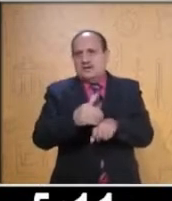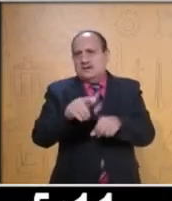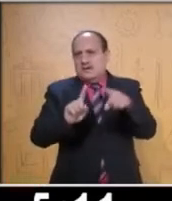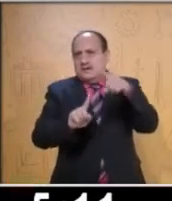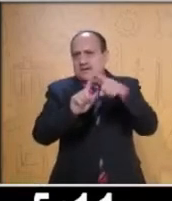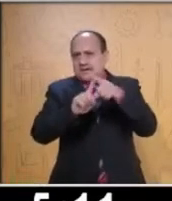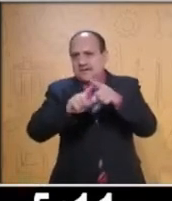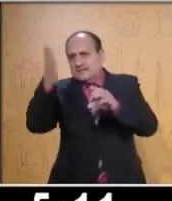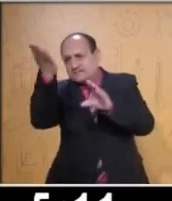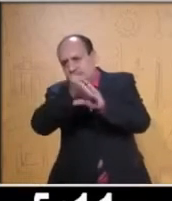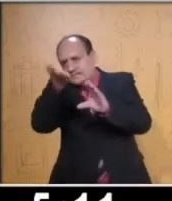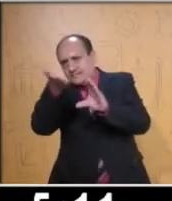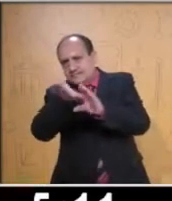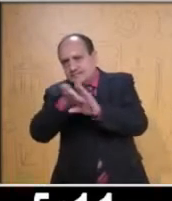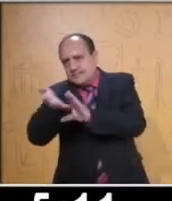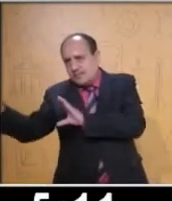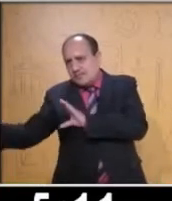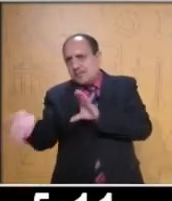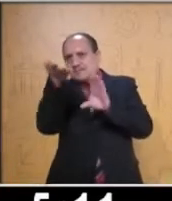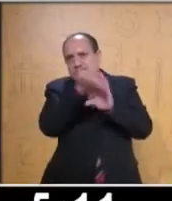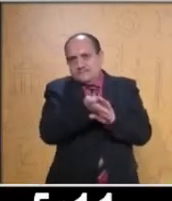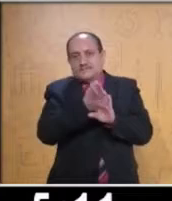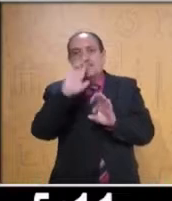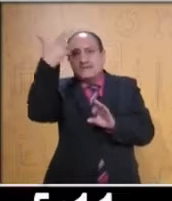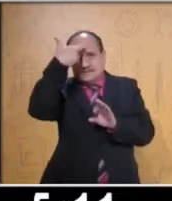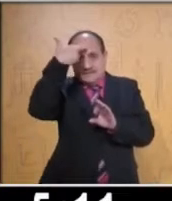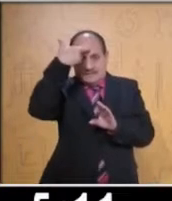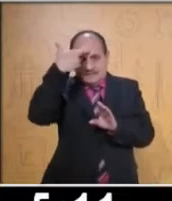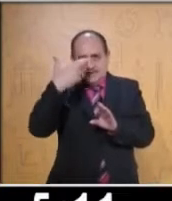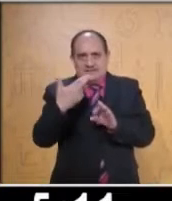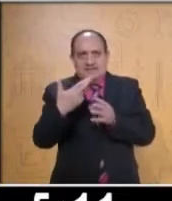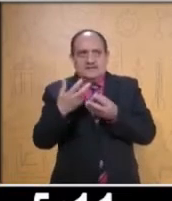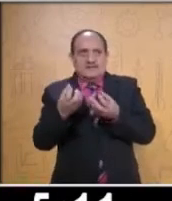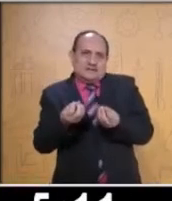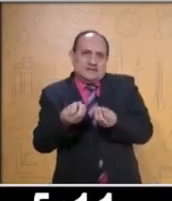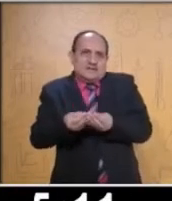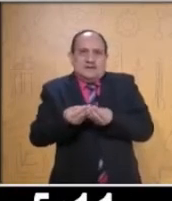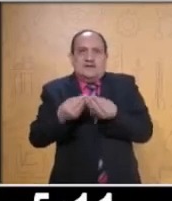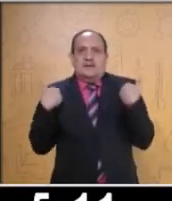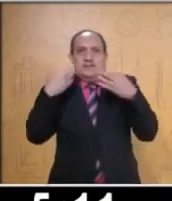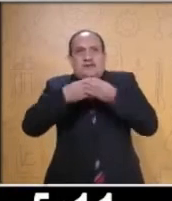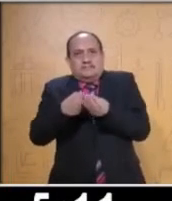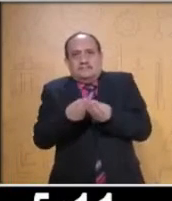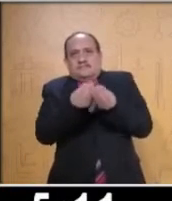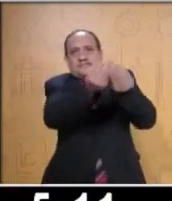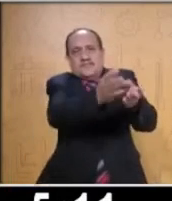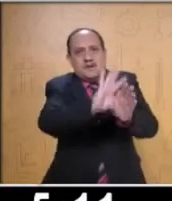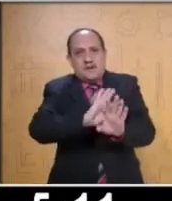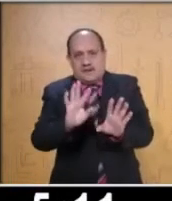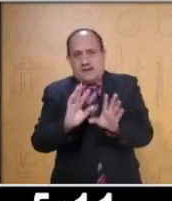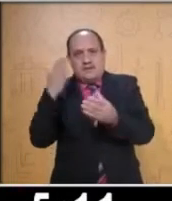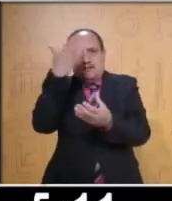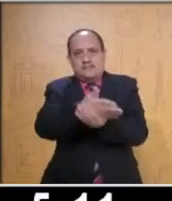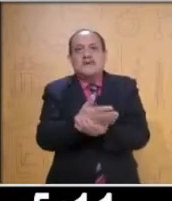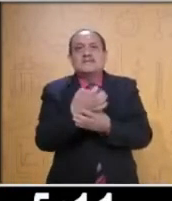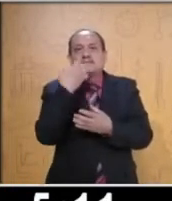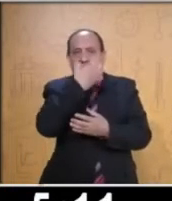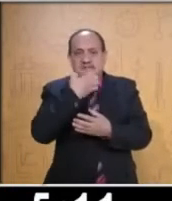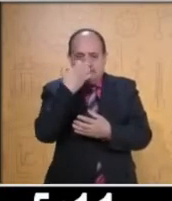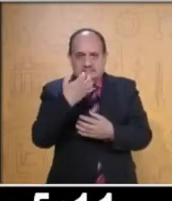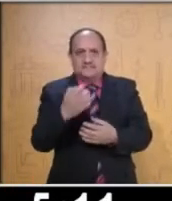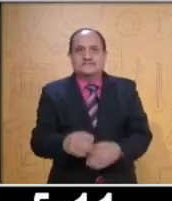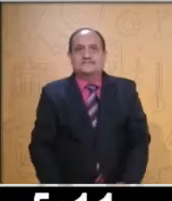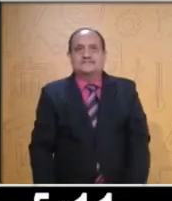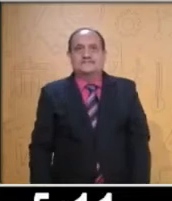y mételas en el folder que hiciste. Recuerda llevarlo a tu maestra o maestro cuando regreses a clases.